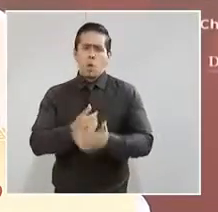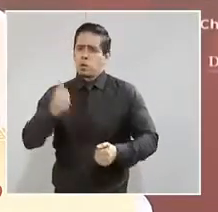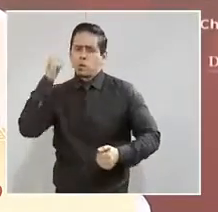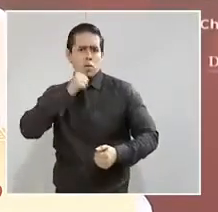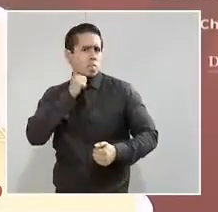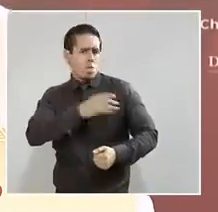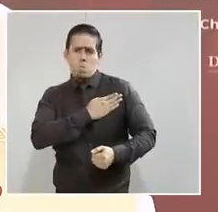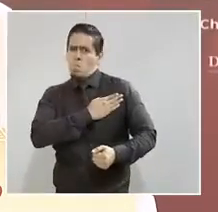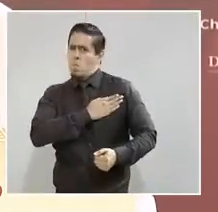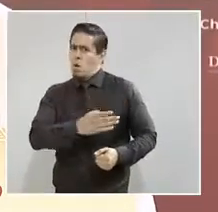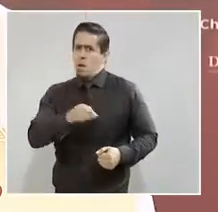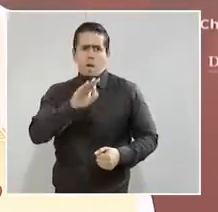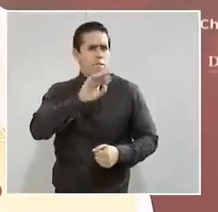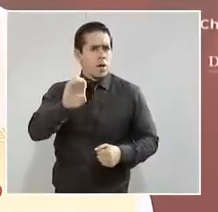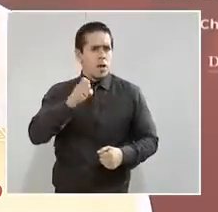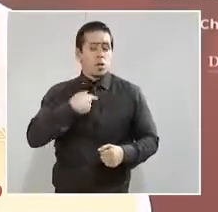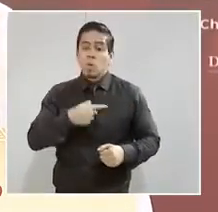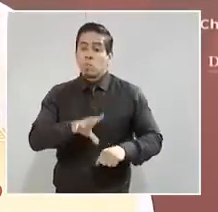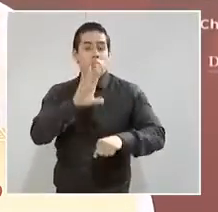siempre.